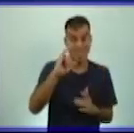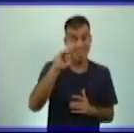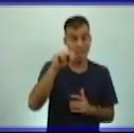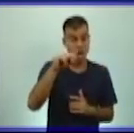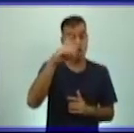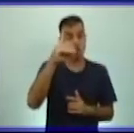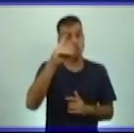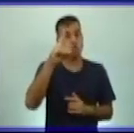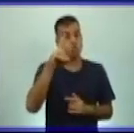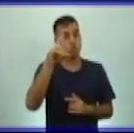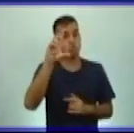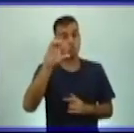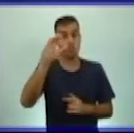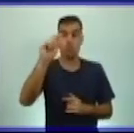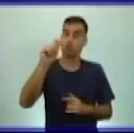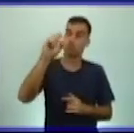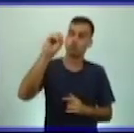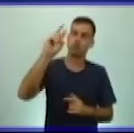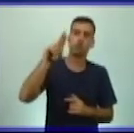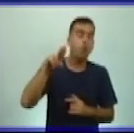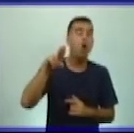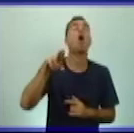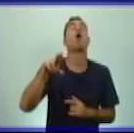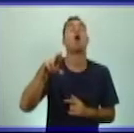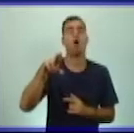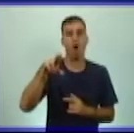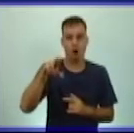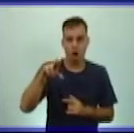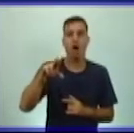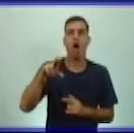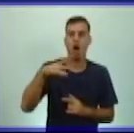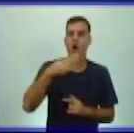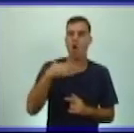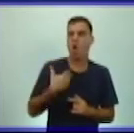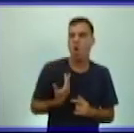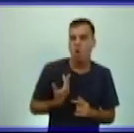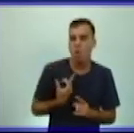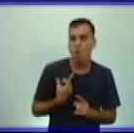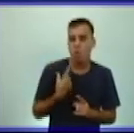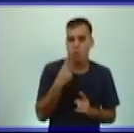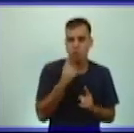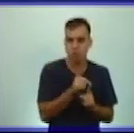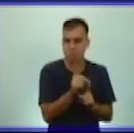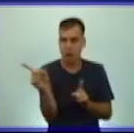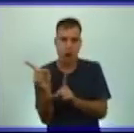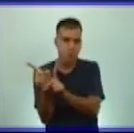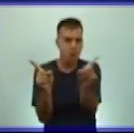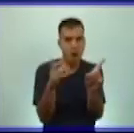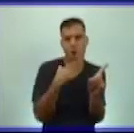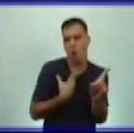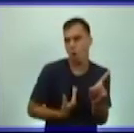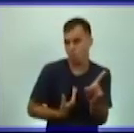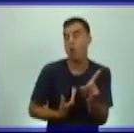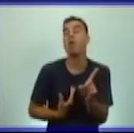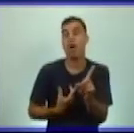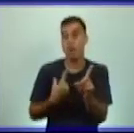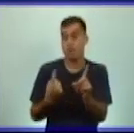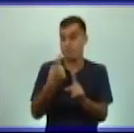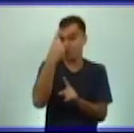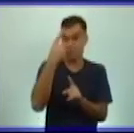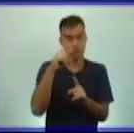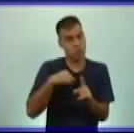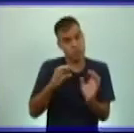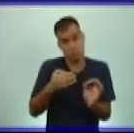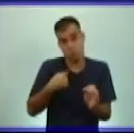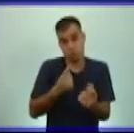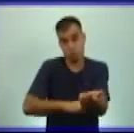entonces cómo quedará orientado el campo magnético inducido. Lo primero que yo siempre les propongo a mis